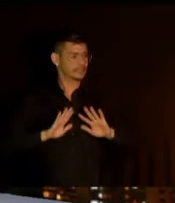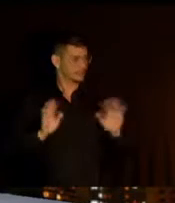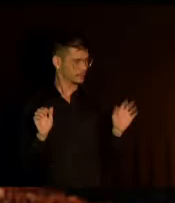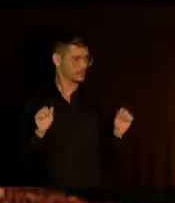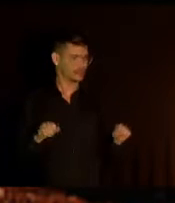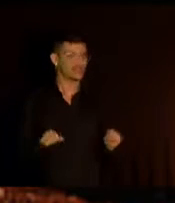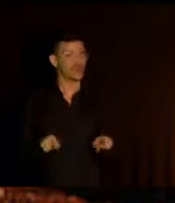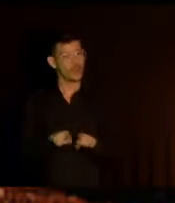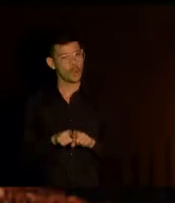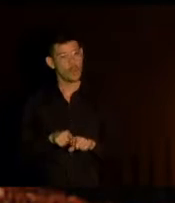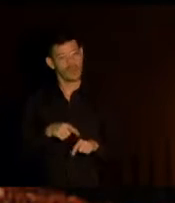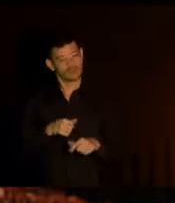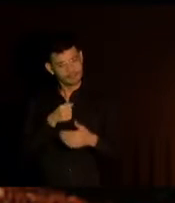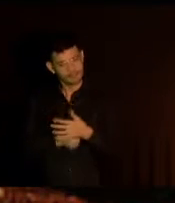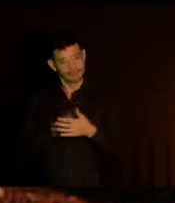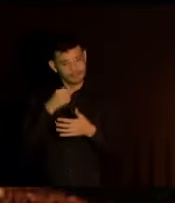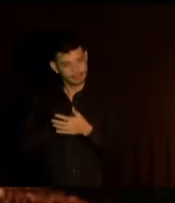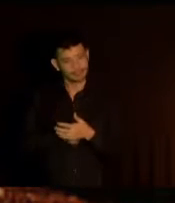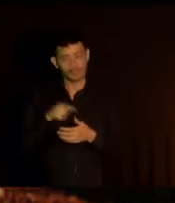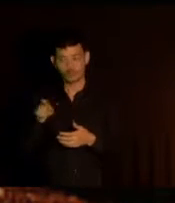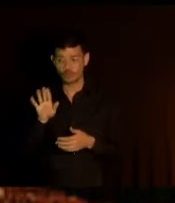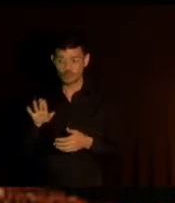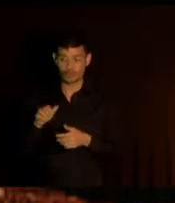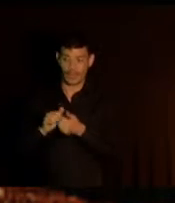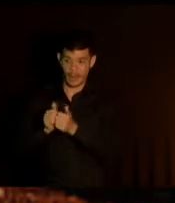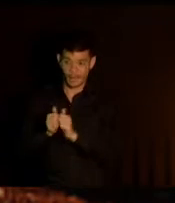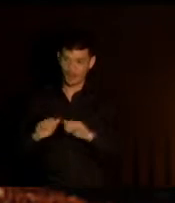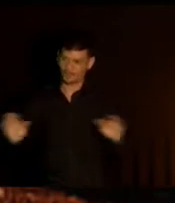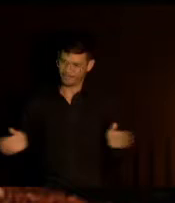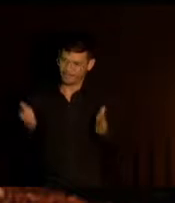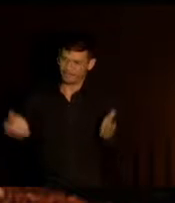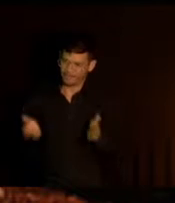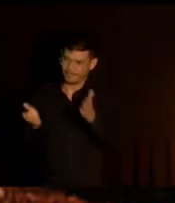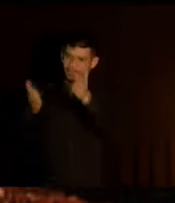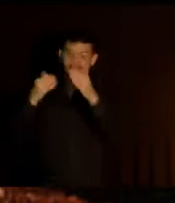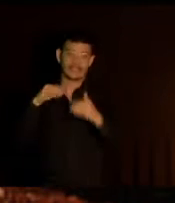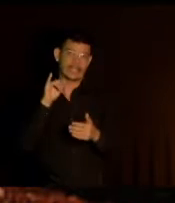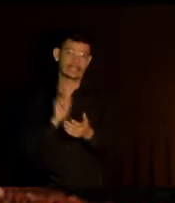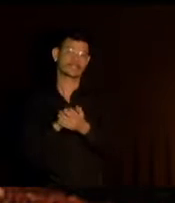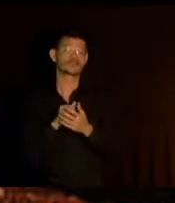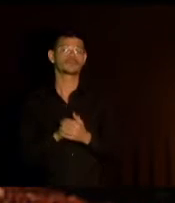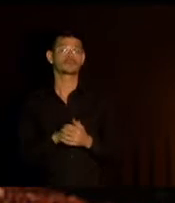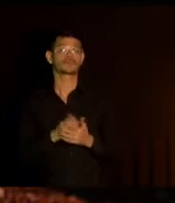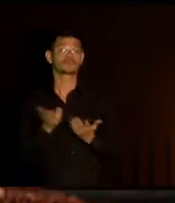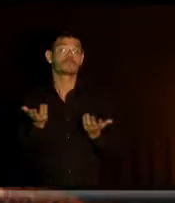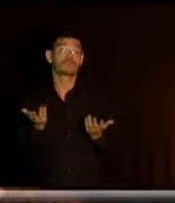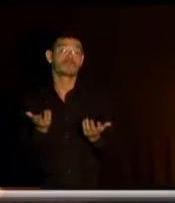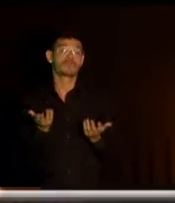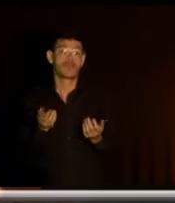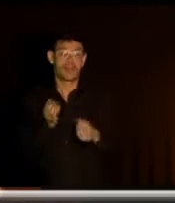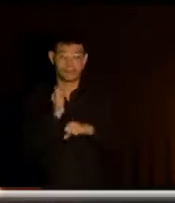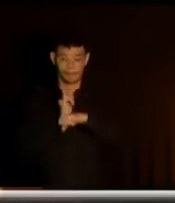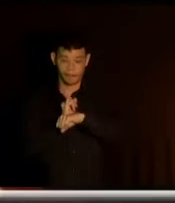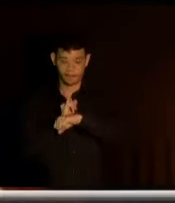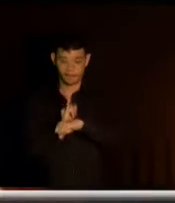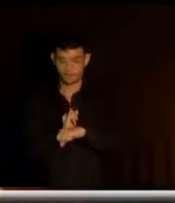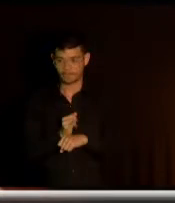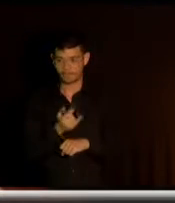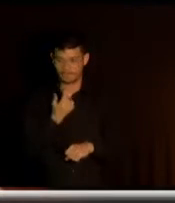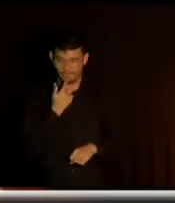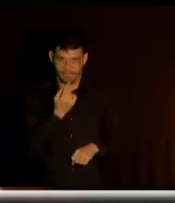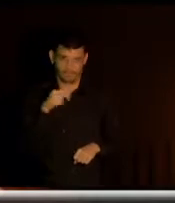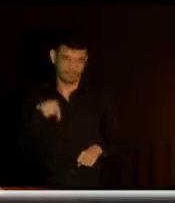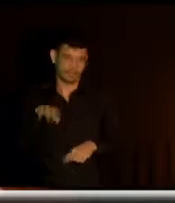hagan desarrollo de la disciplina a la cual están creando. Porque no pueden crear instituciones, pues como se dice aquí en